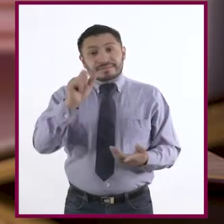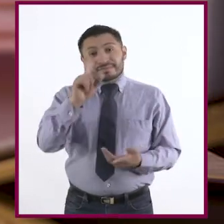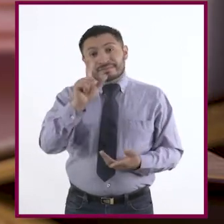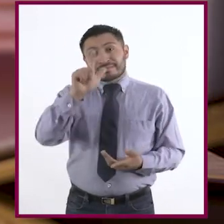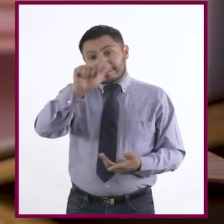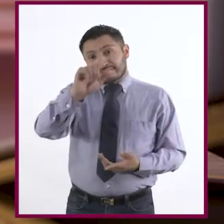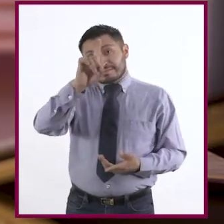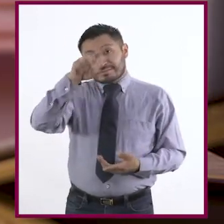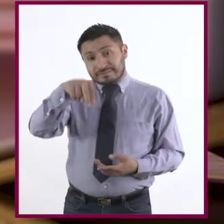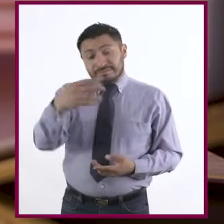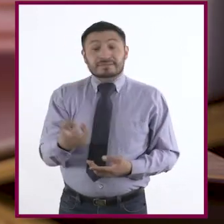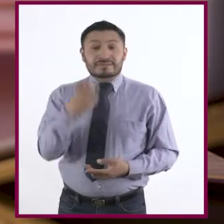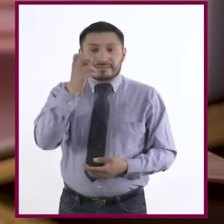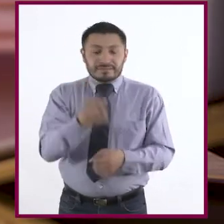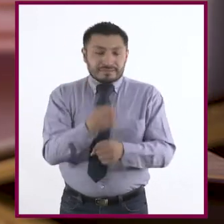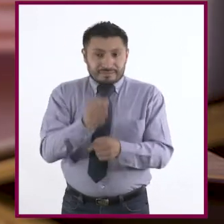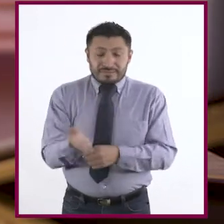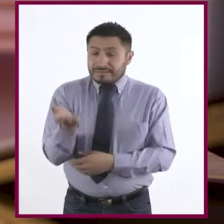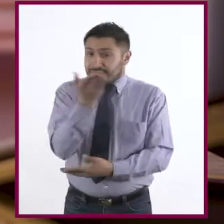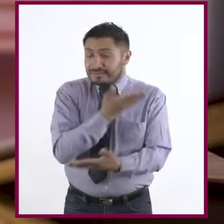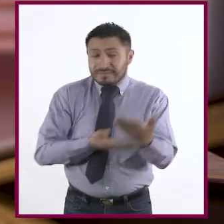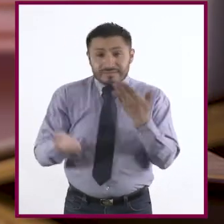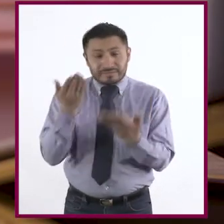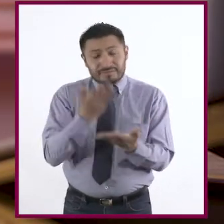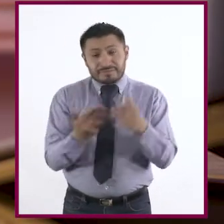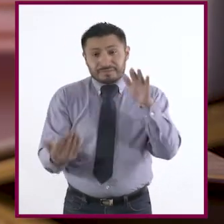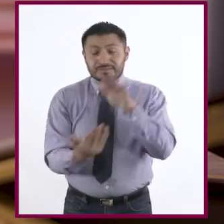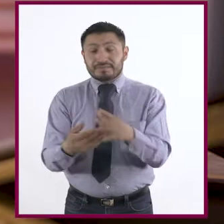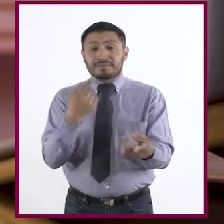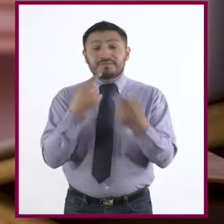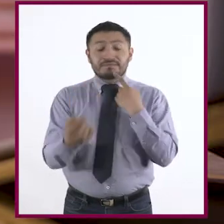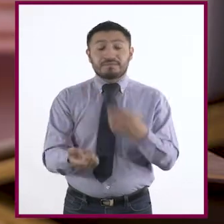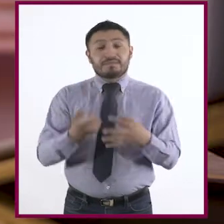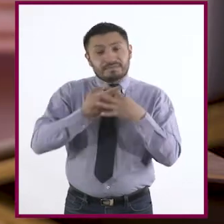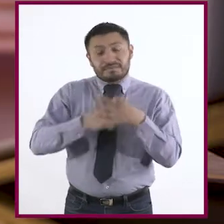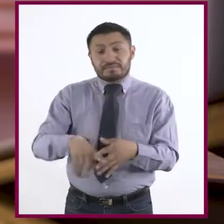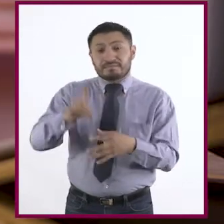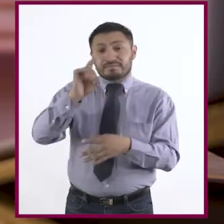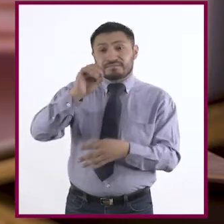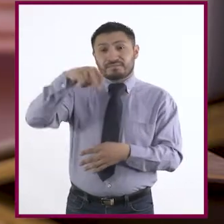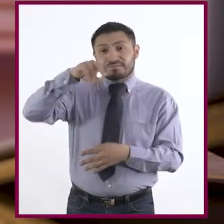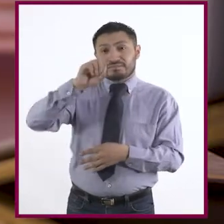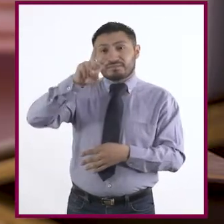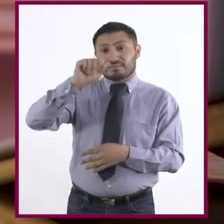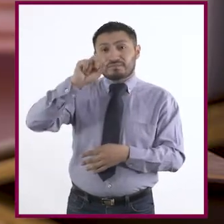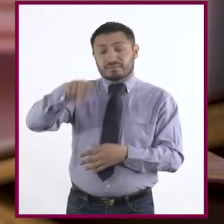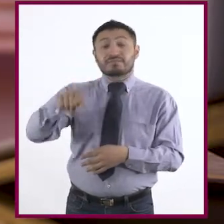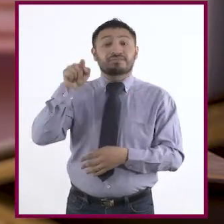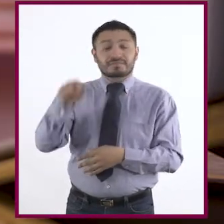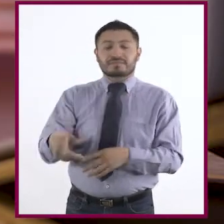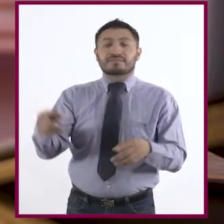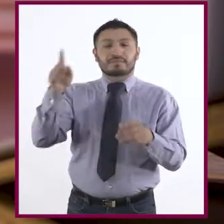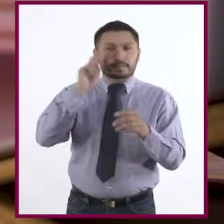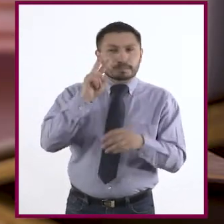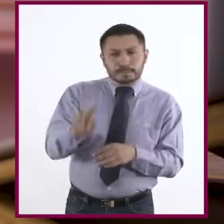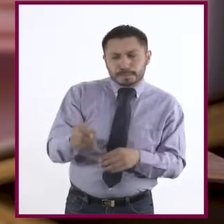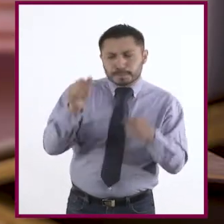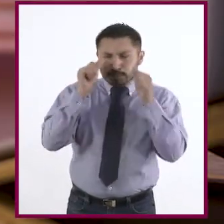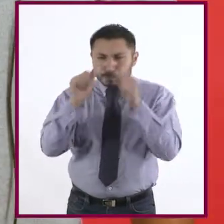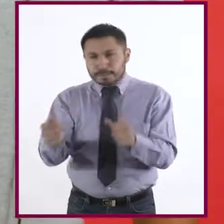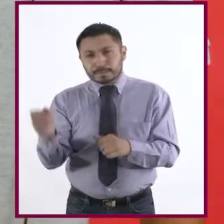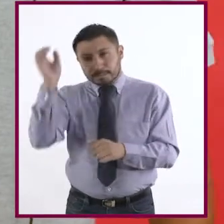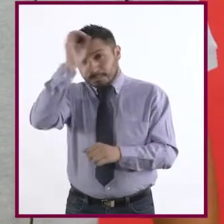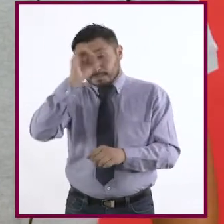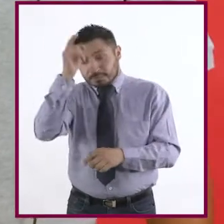hoy. Para empezar, tenemos como siempre a nuestro compañero Donovan, quien estará a cargo de darle seguimiento a los comentarios de esta